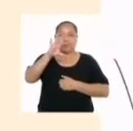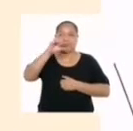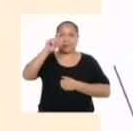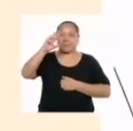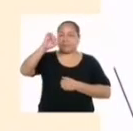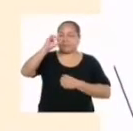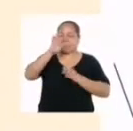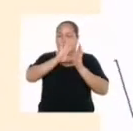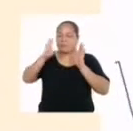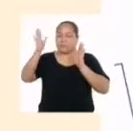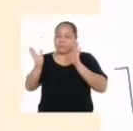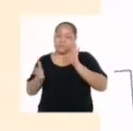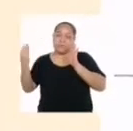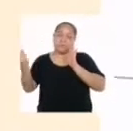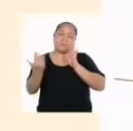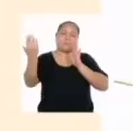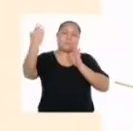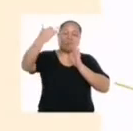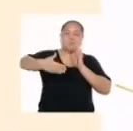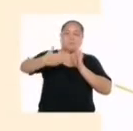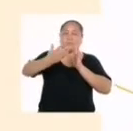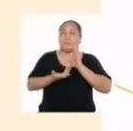5 caras rectangulares.